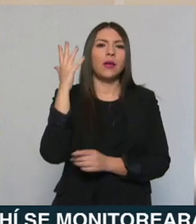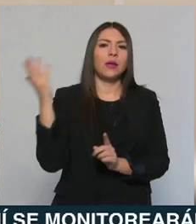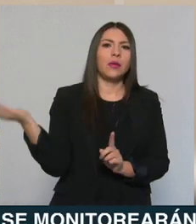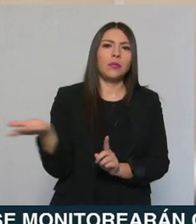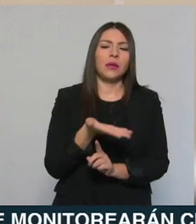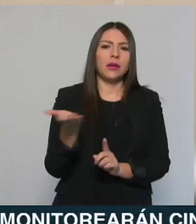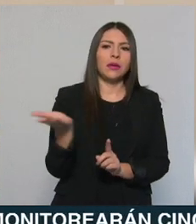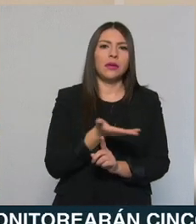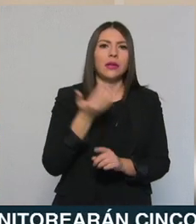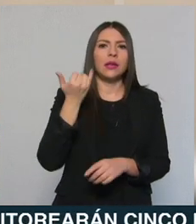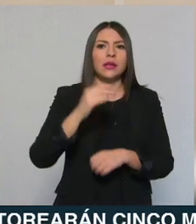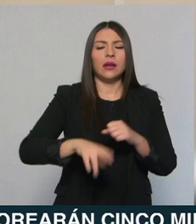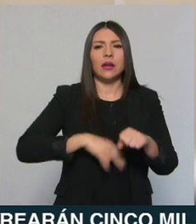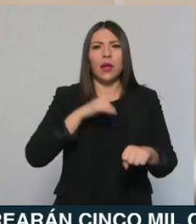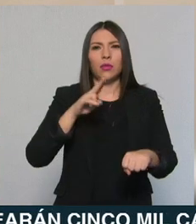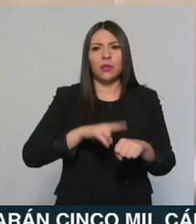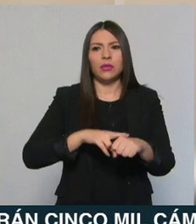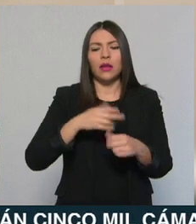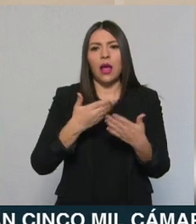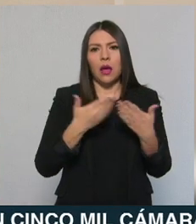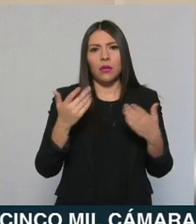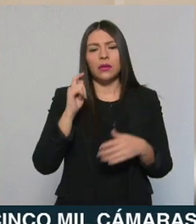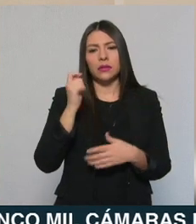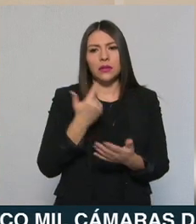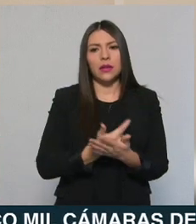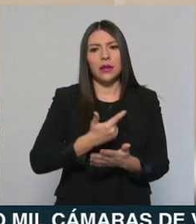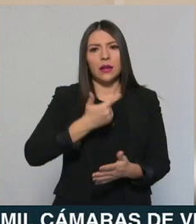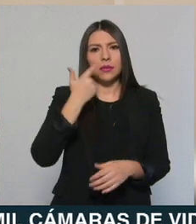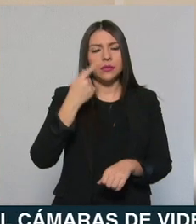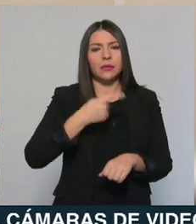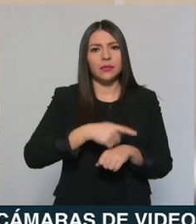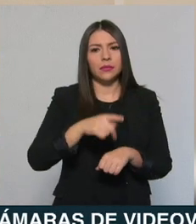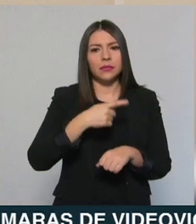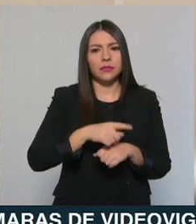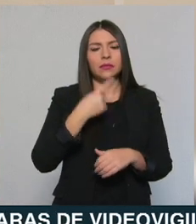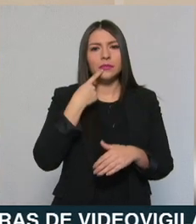los recursos naturales pues ya son delitos y en este sentido pues se